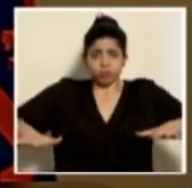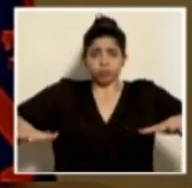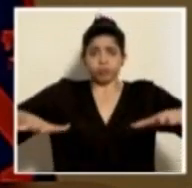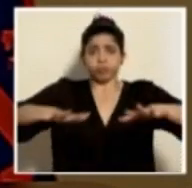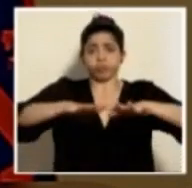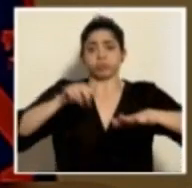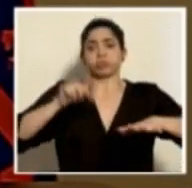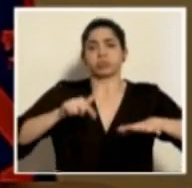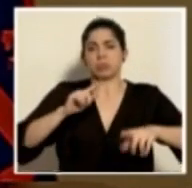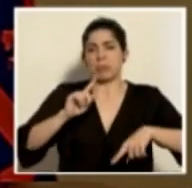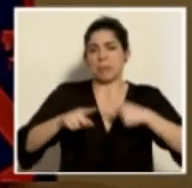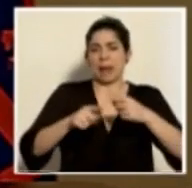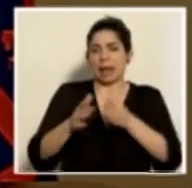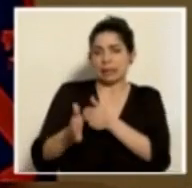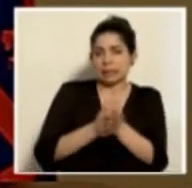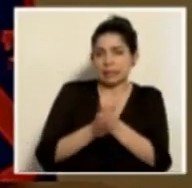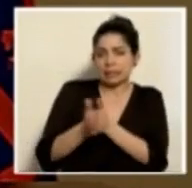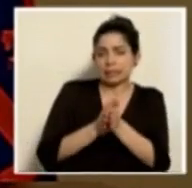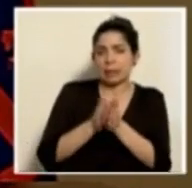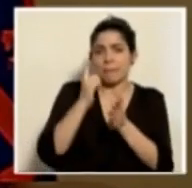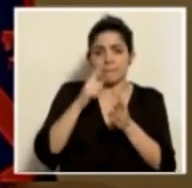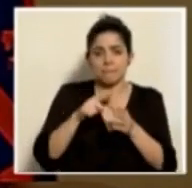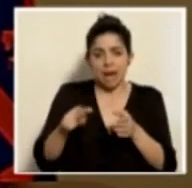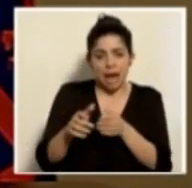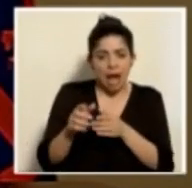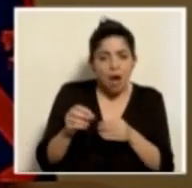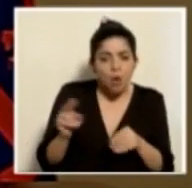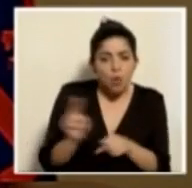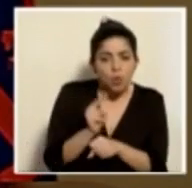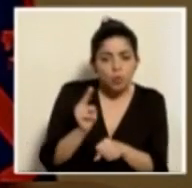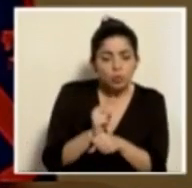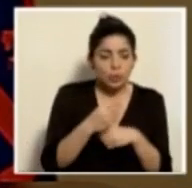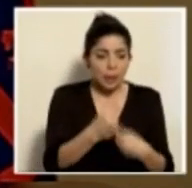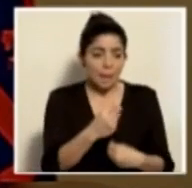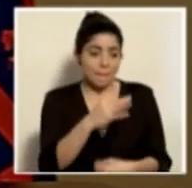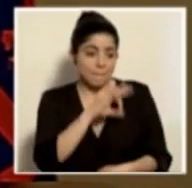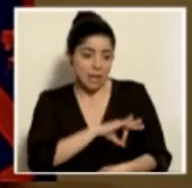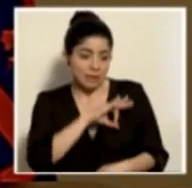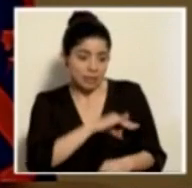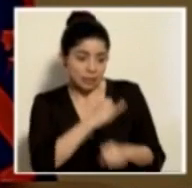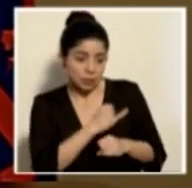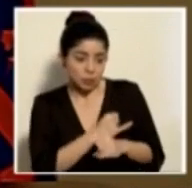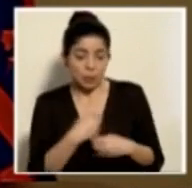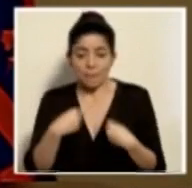íbamos a maximizar al beneficio de la institución y de los pacientes.